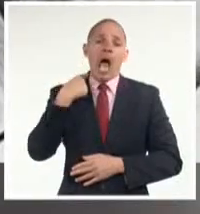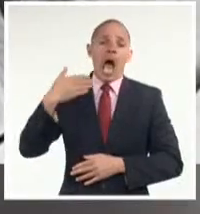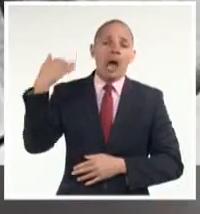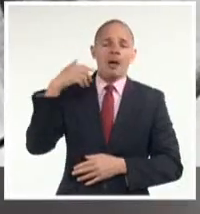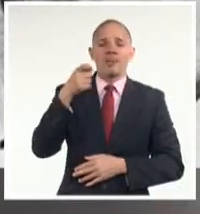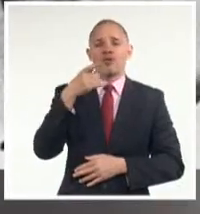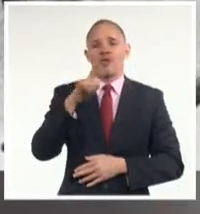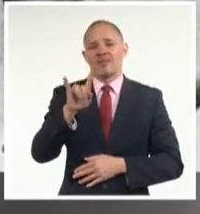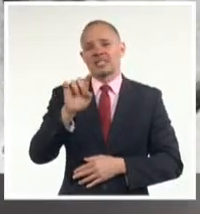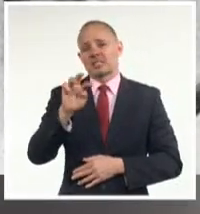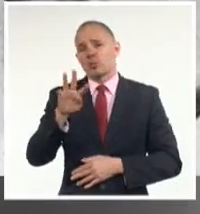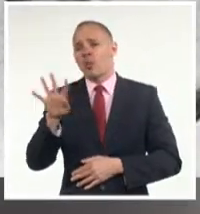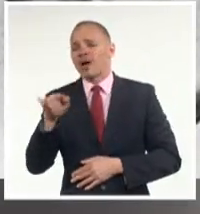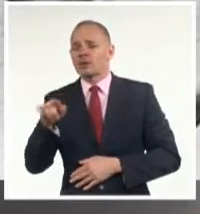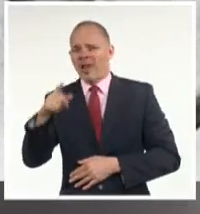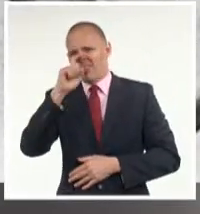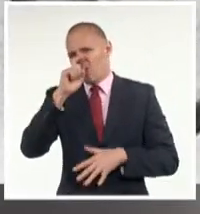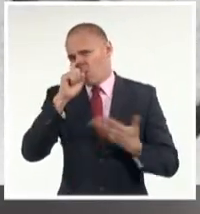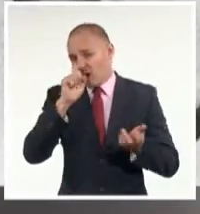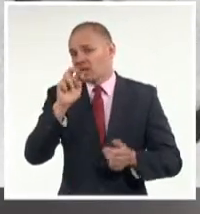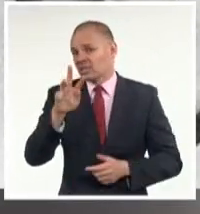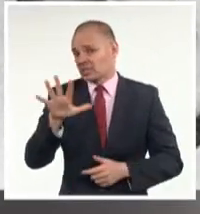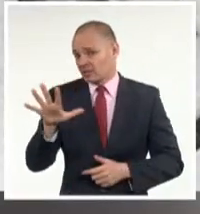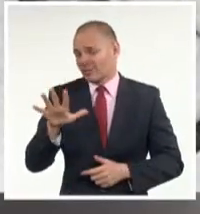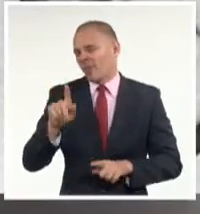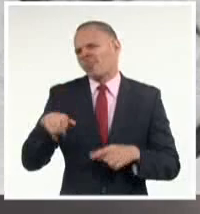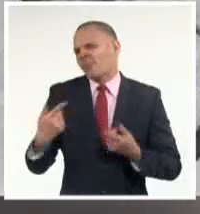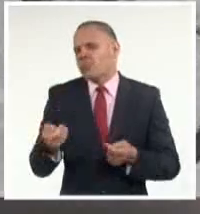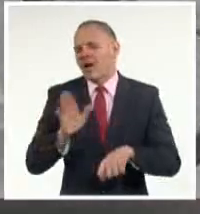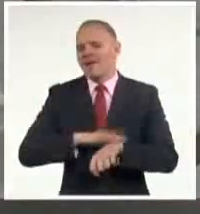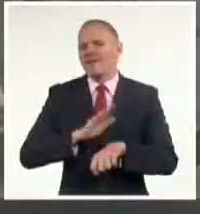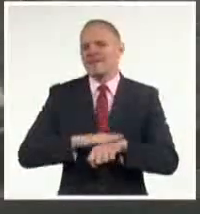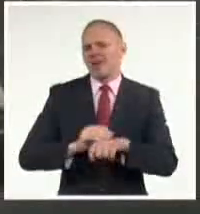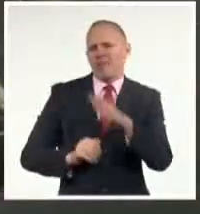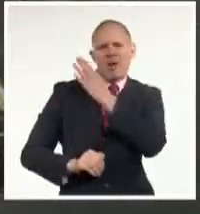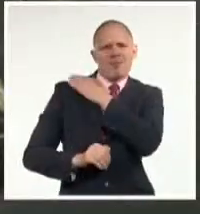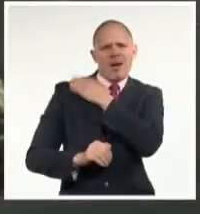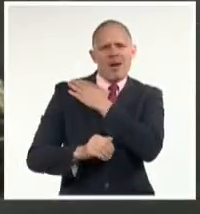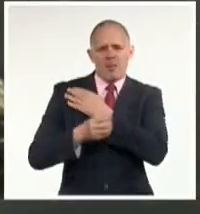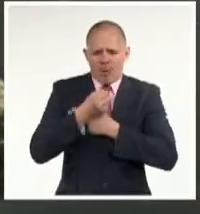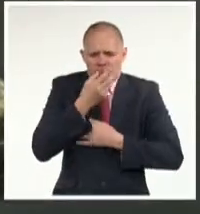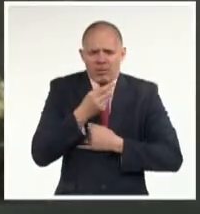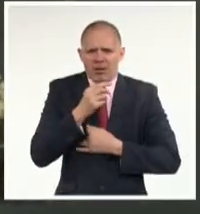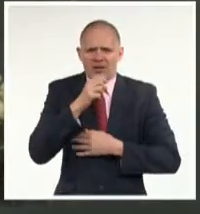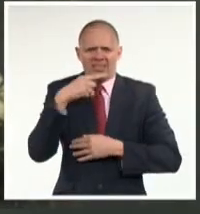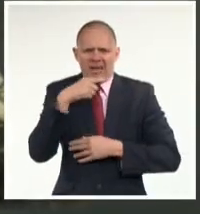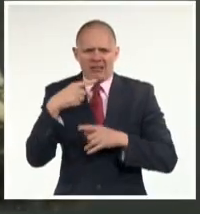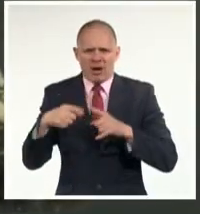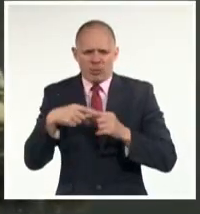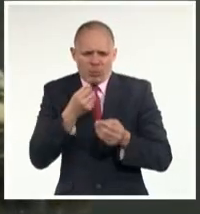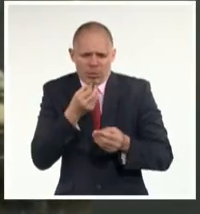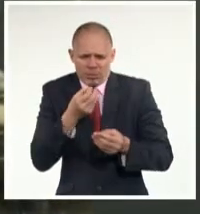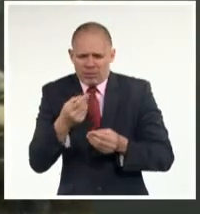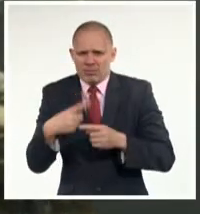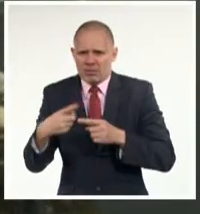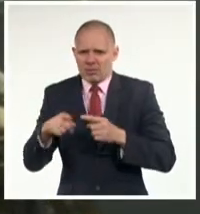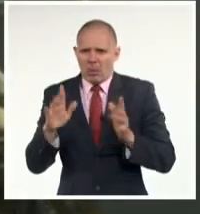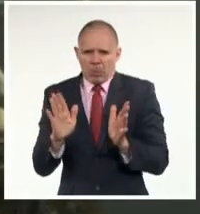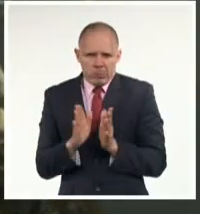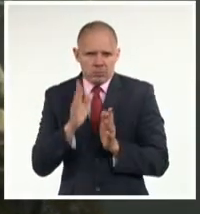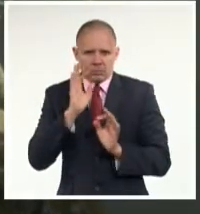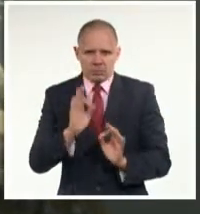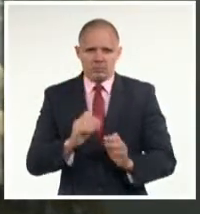con apenas 35 años de edad víctima de una tuberculosis pulmonar que fue deteriorando progresivamente su